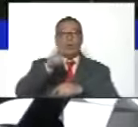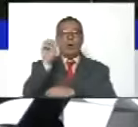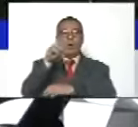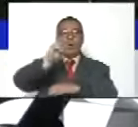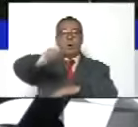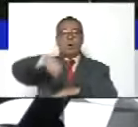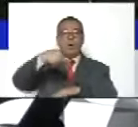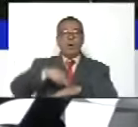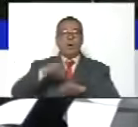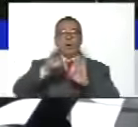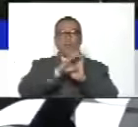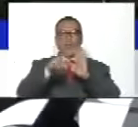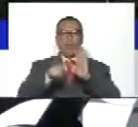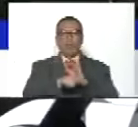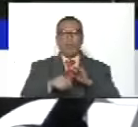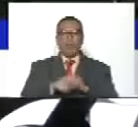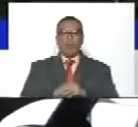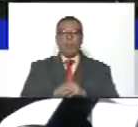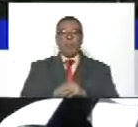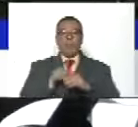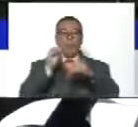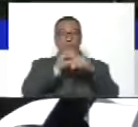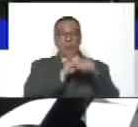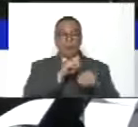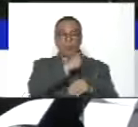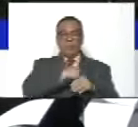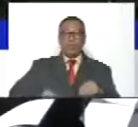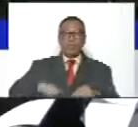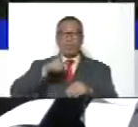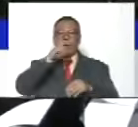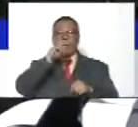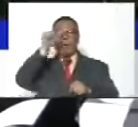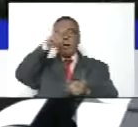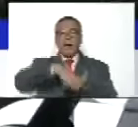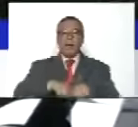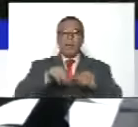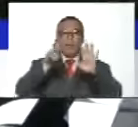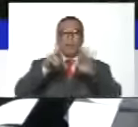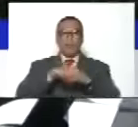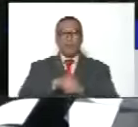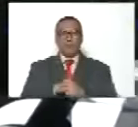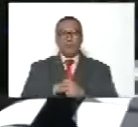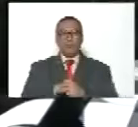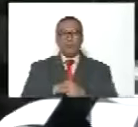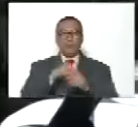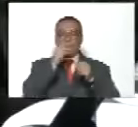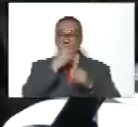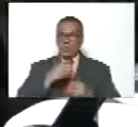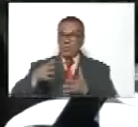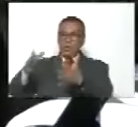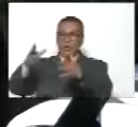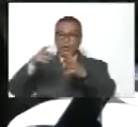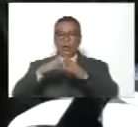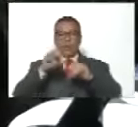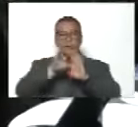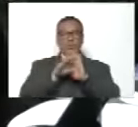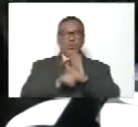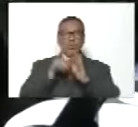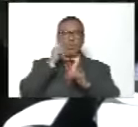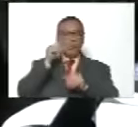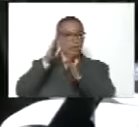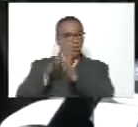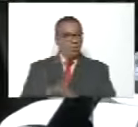Asamblea Nacional Constituyente, convocada por el presidente Maduro en 2017. Dios los bendiga a todas las constituyentes y a todos